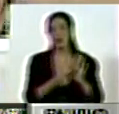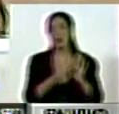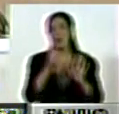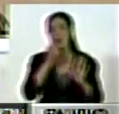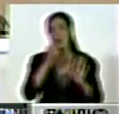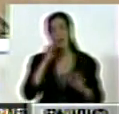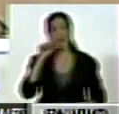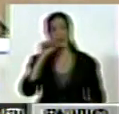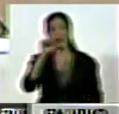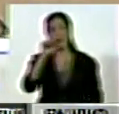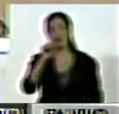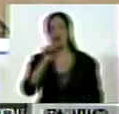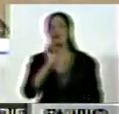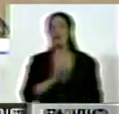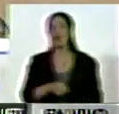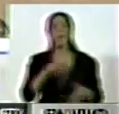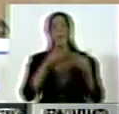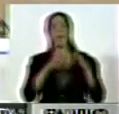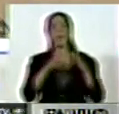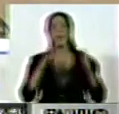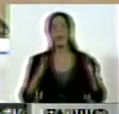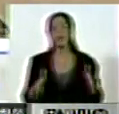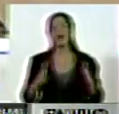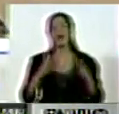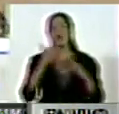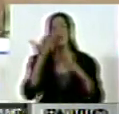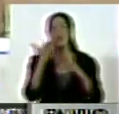protesta y fijamos posición pública a través de